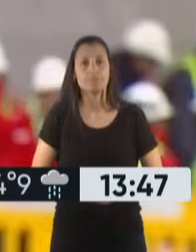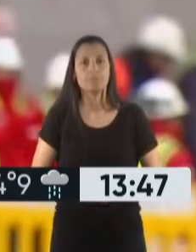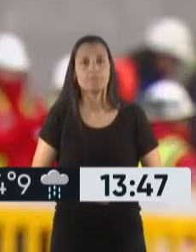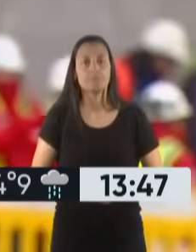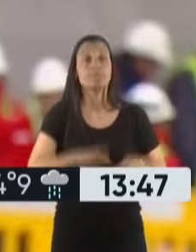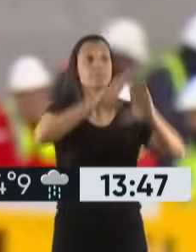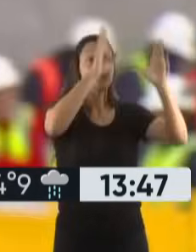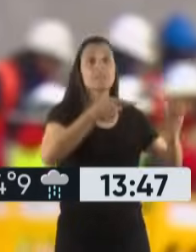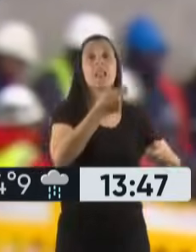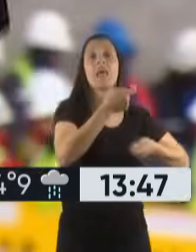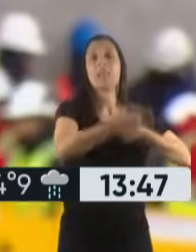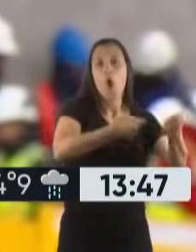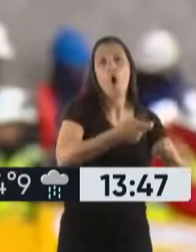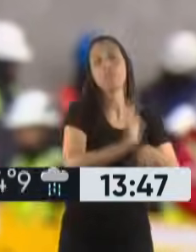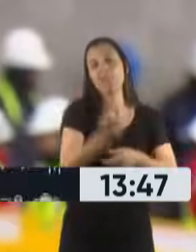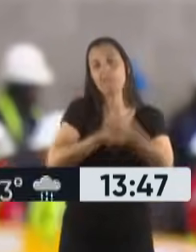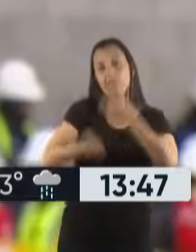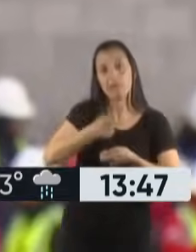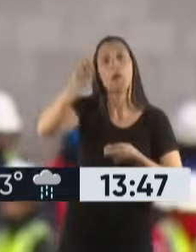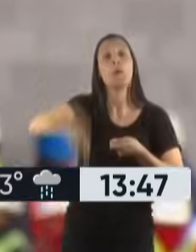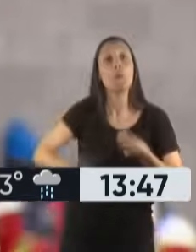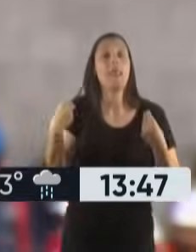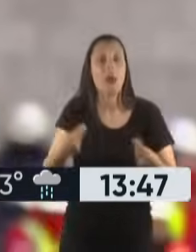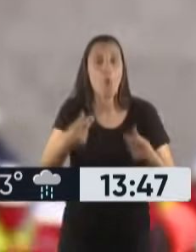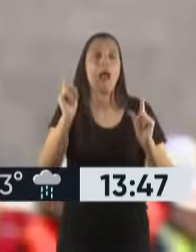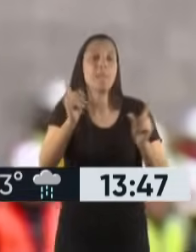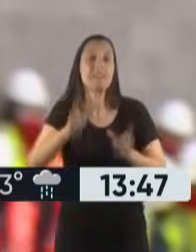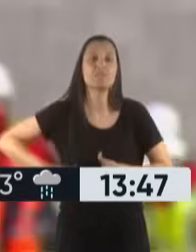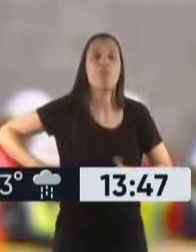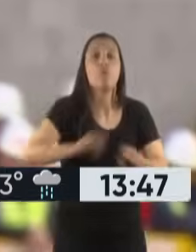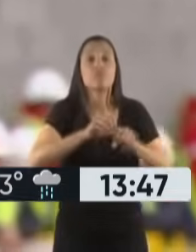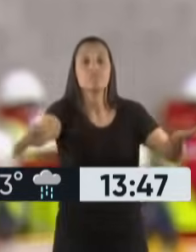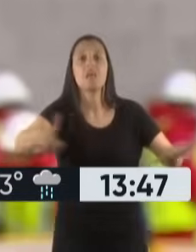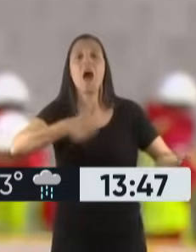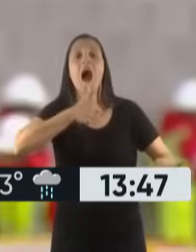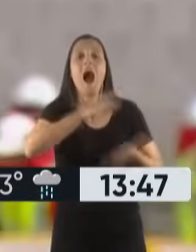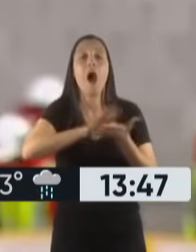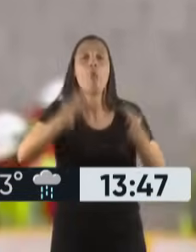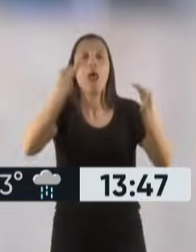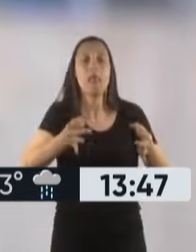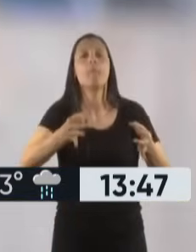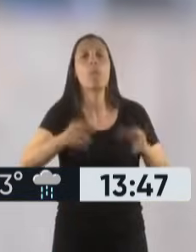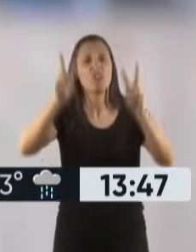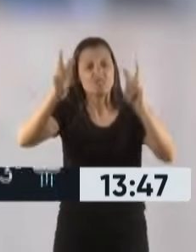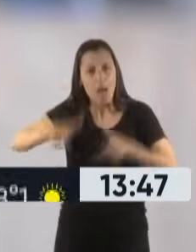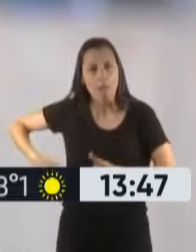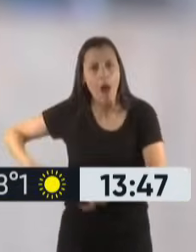era distribuir agua potable, que se cobraba, y las cloacas pasaban a un segundo